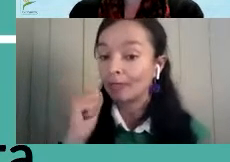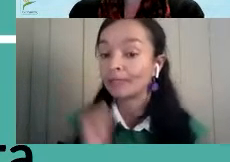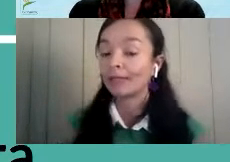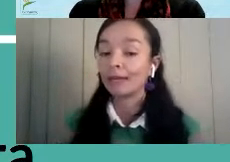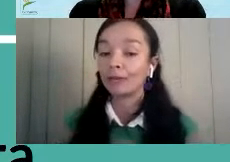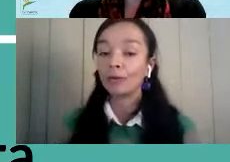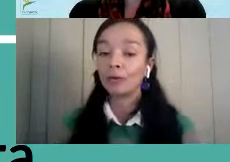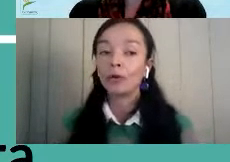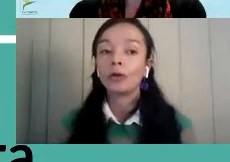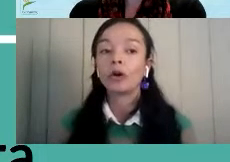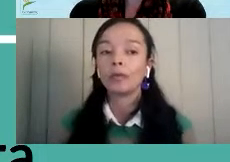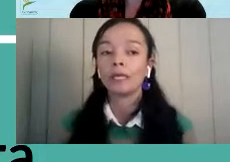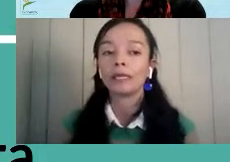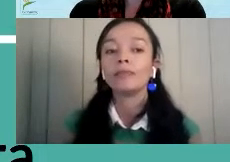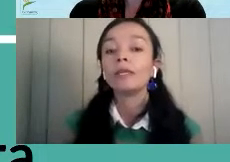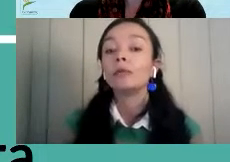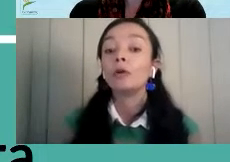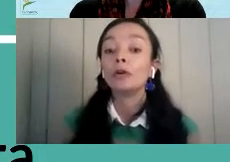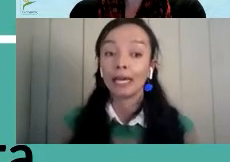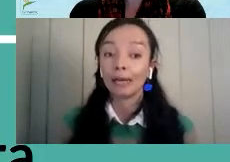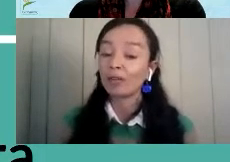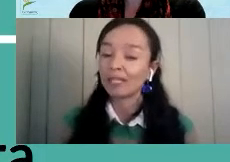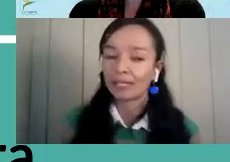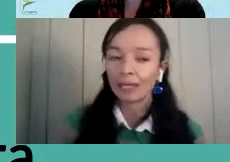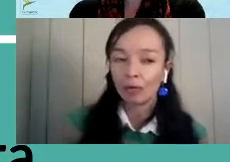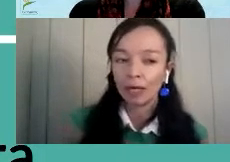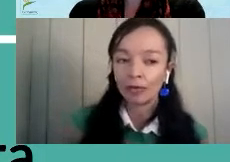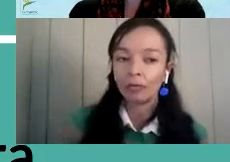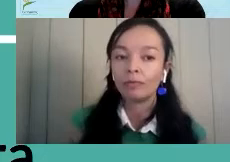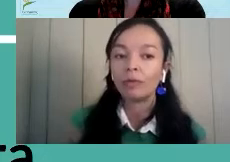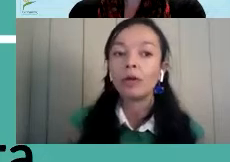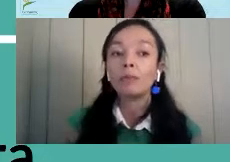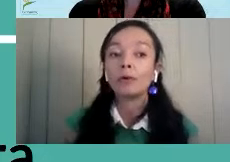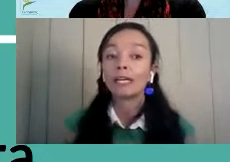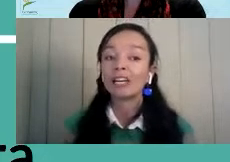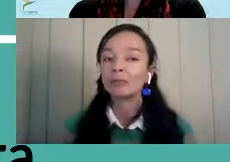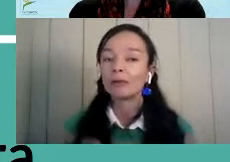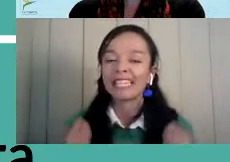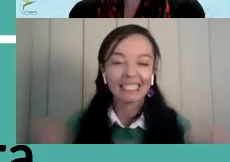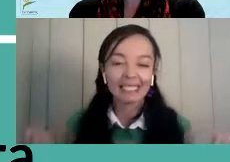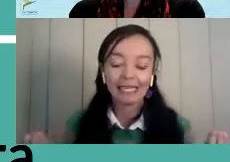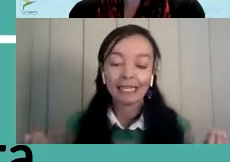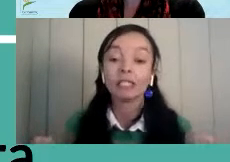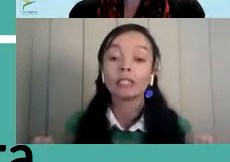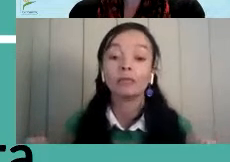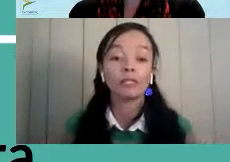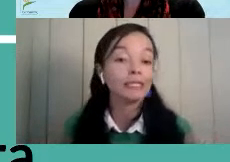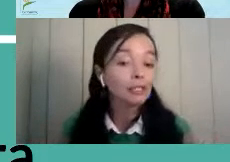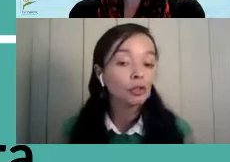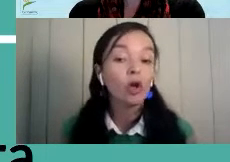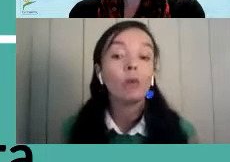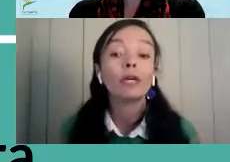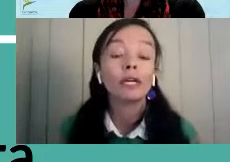comidita. ¿Por qué? ¿Por qué se está moviendo? ¿Por qué los bebés hacen señas? Muy